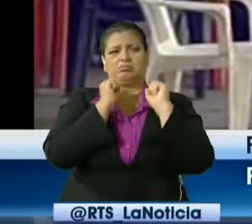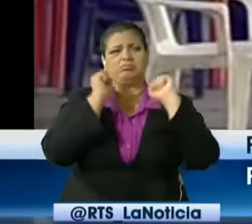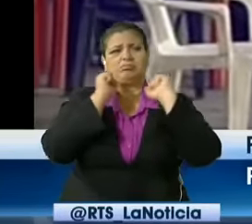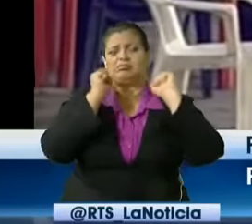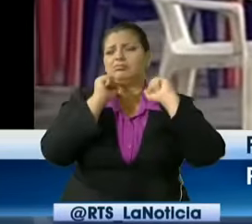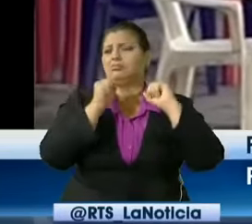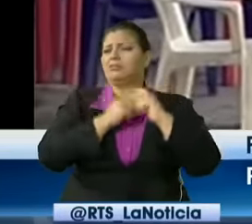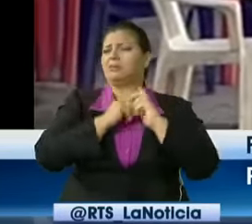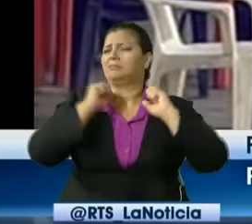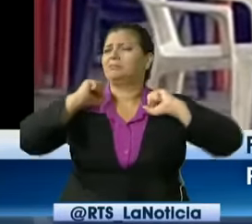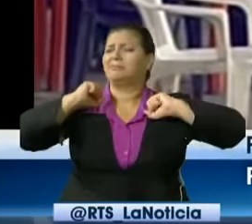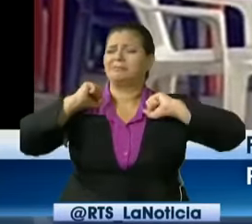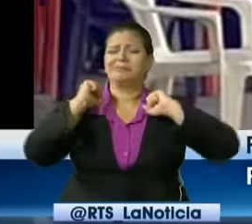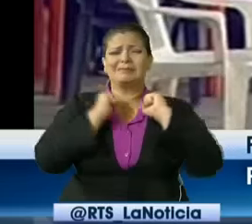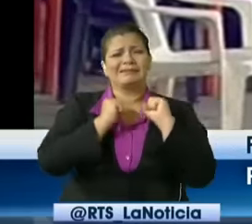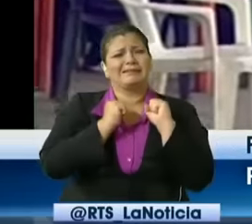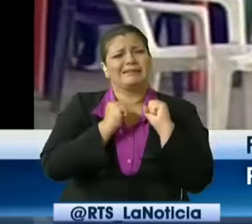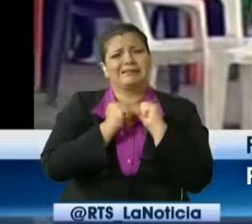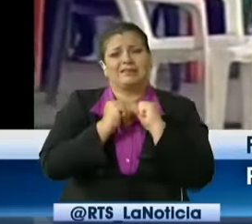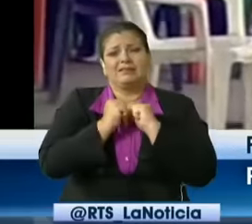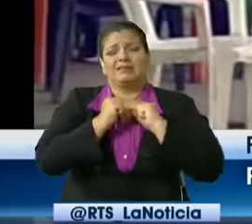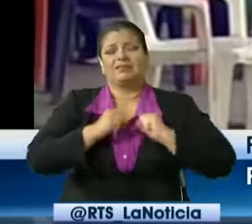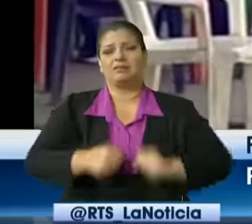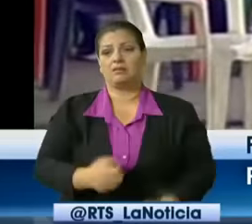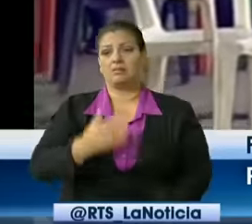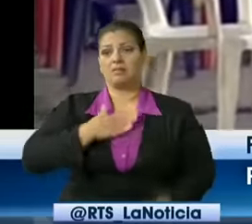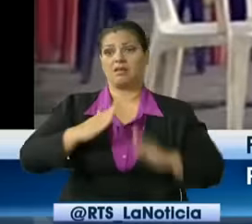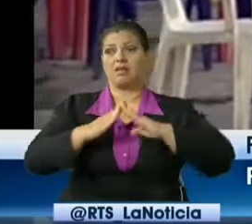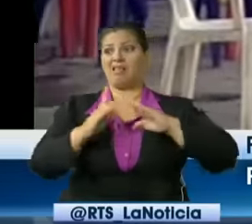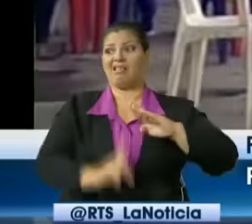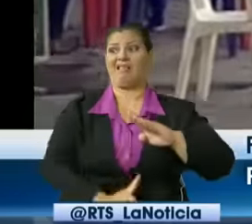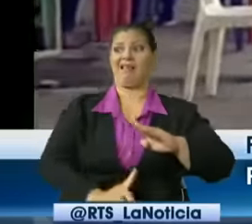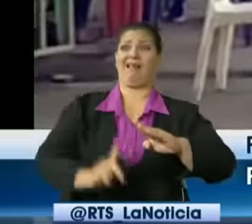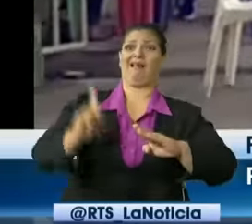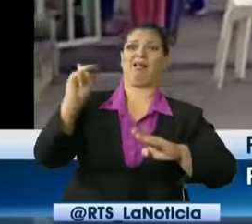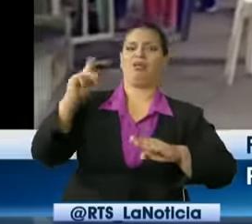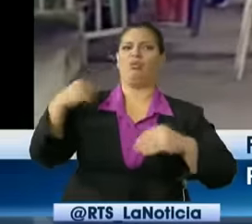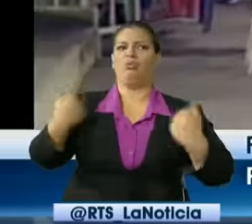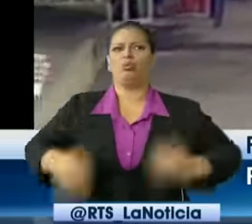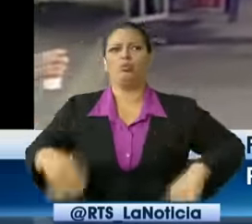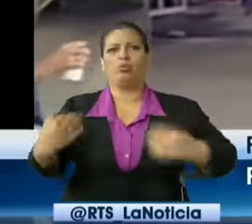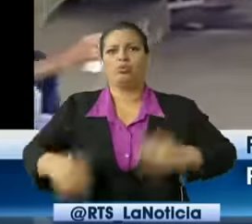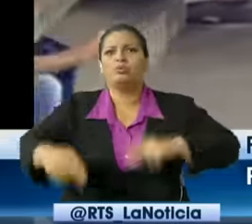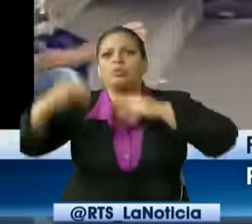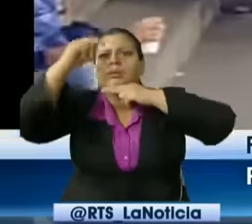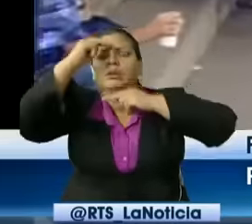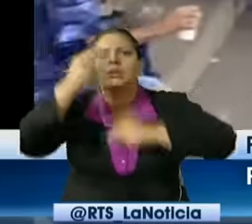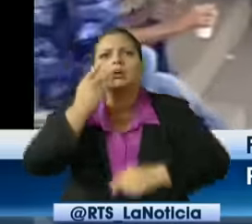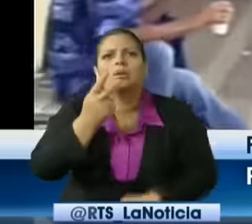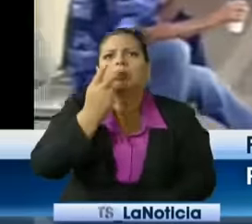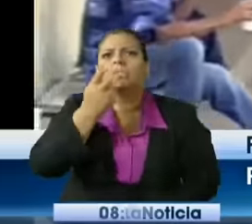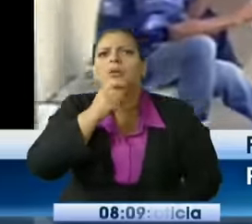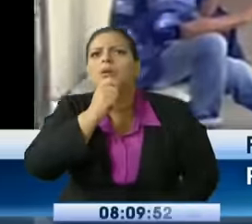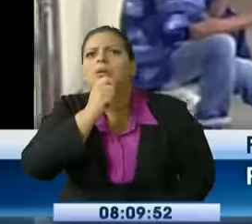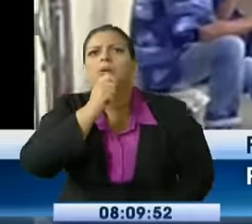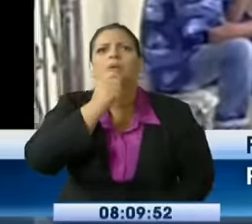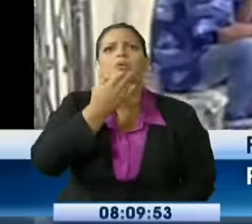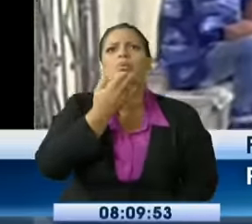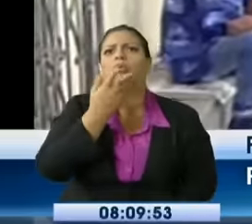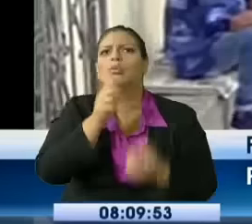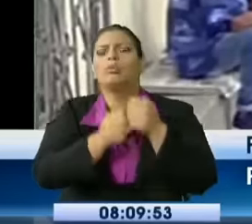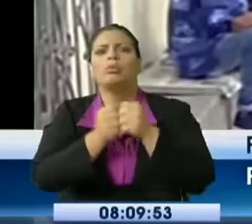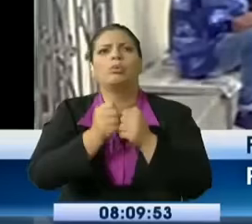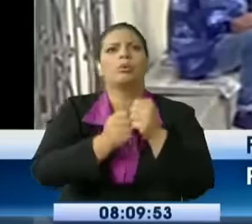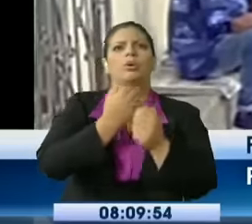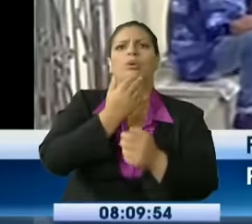demasiado terror demasiado grande. Para mí es un terror más. Yo vivo para allá adentro y no que. Claro, yo estoy a la noticia el día siempre y me gusta ver la noticia para escucharla con mucho asunto y ponerle